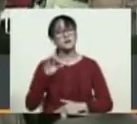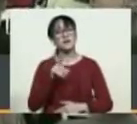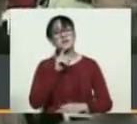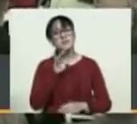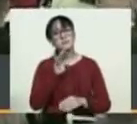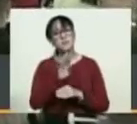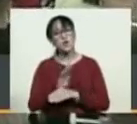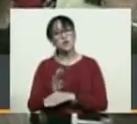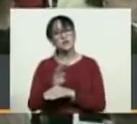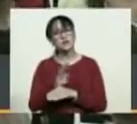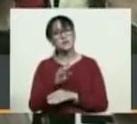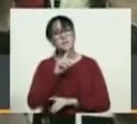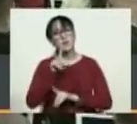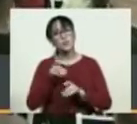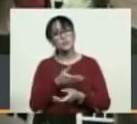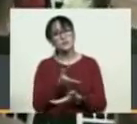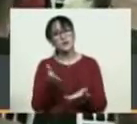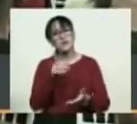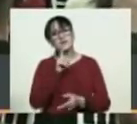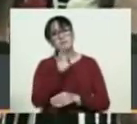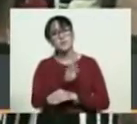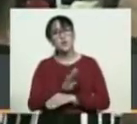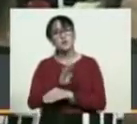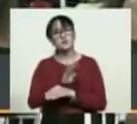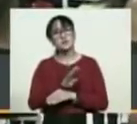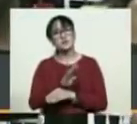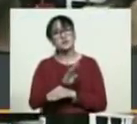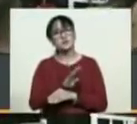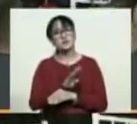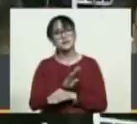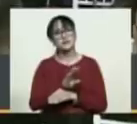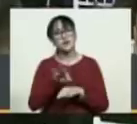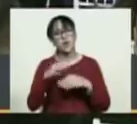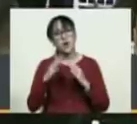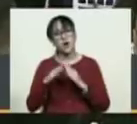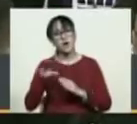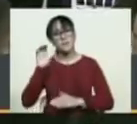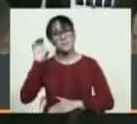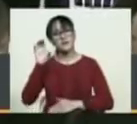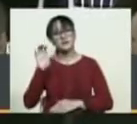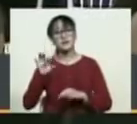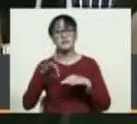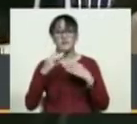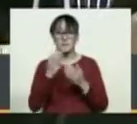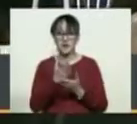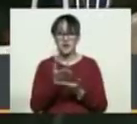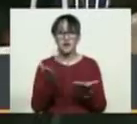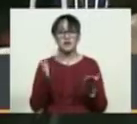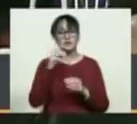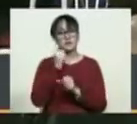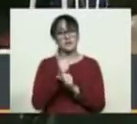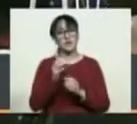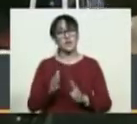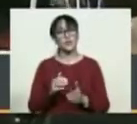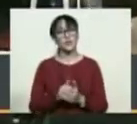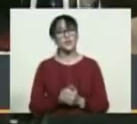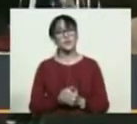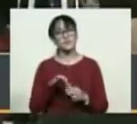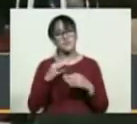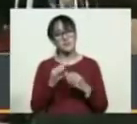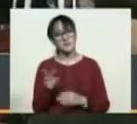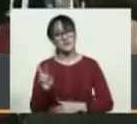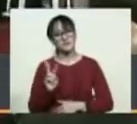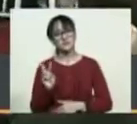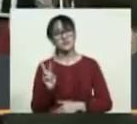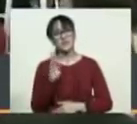protege? Pregúntense ustedes, ¿a quién protege la gran misión Hogares de la Patria? A la familia trabajadora, a la familia venezolana,